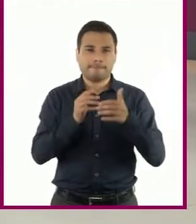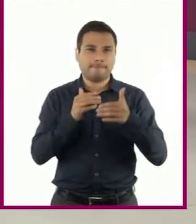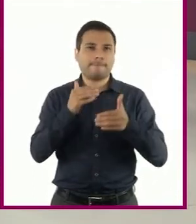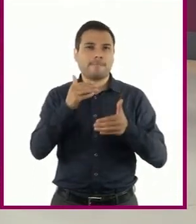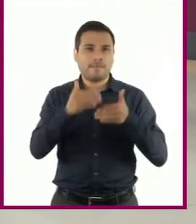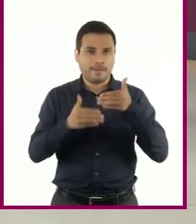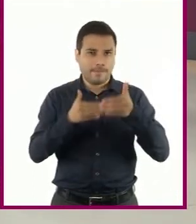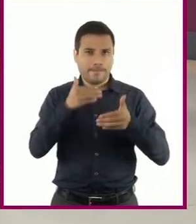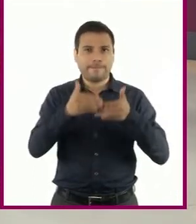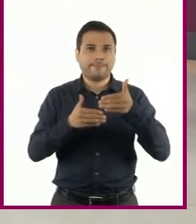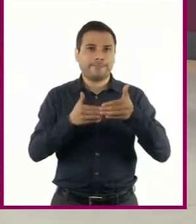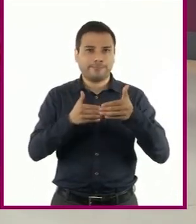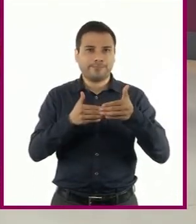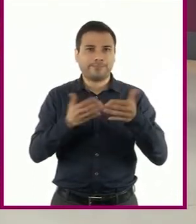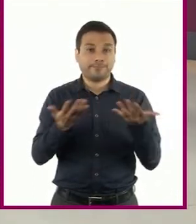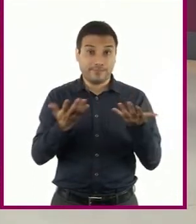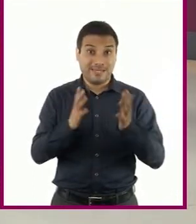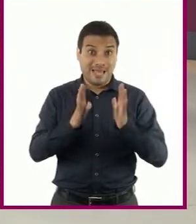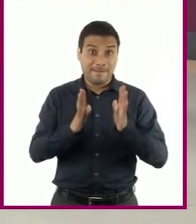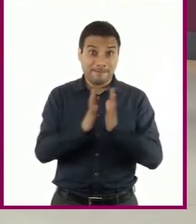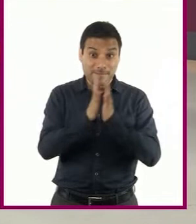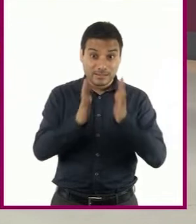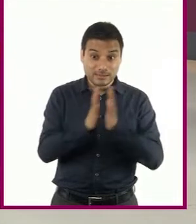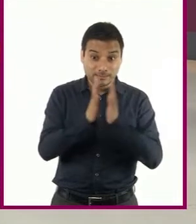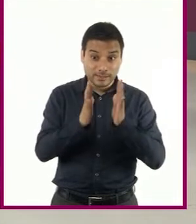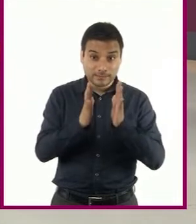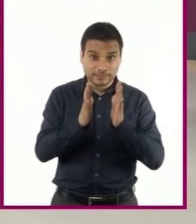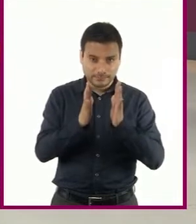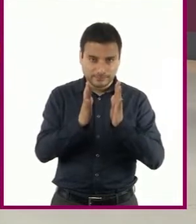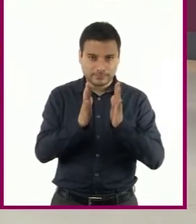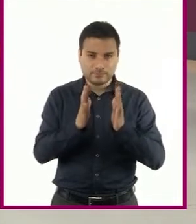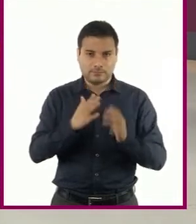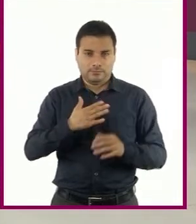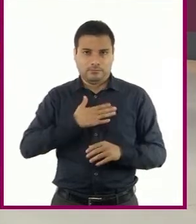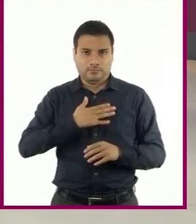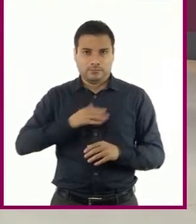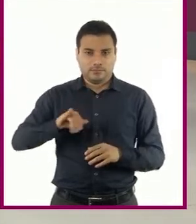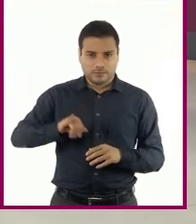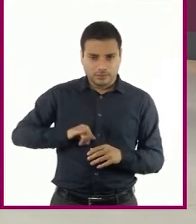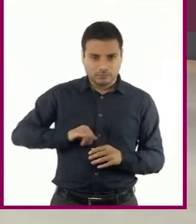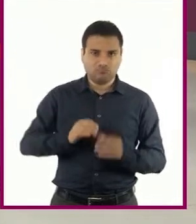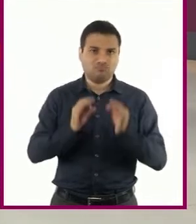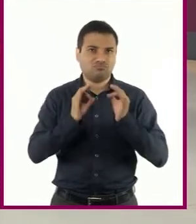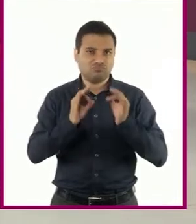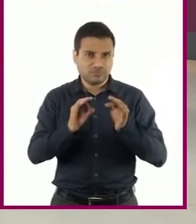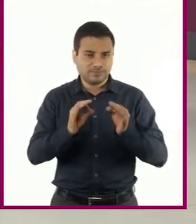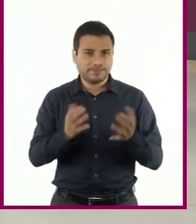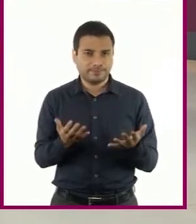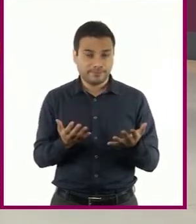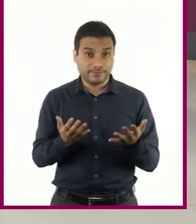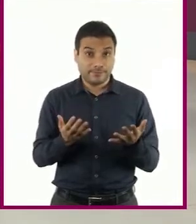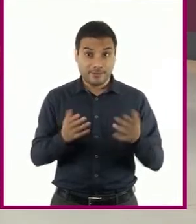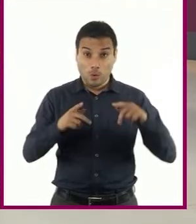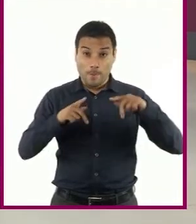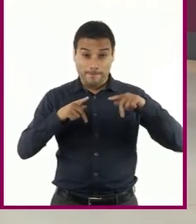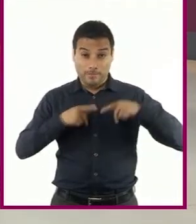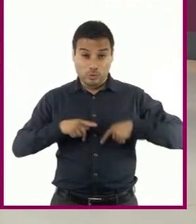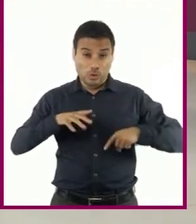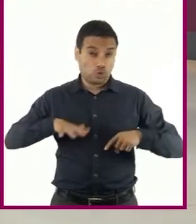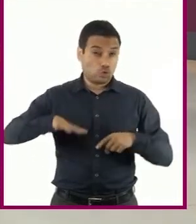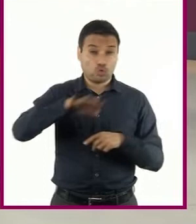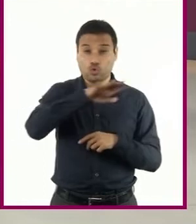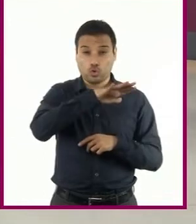comunidades. Al participar, se pueden satisfacer intereses personales, pero cuando se procura el interés general,